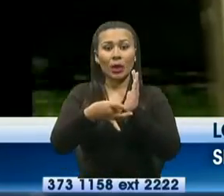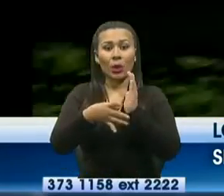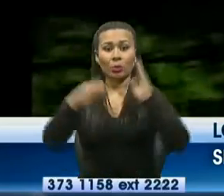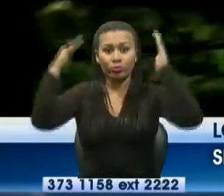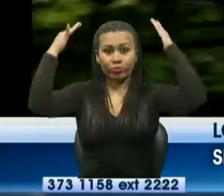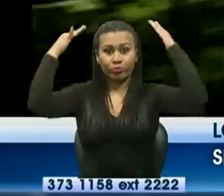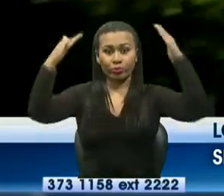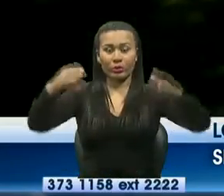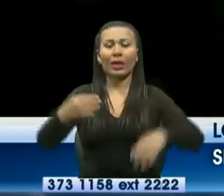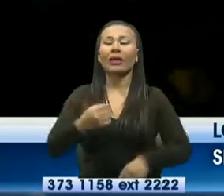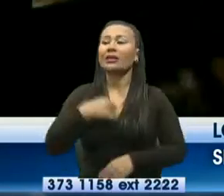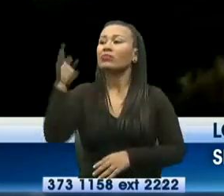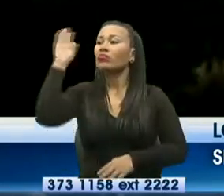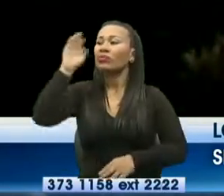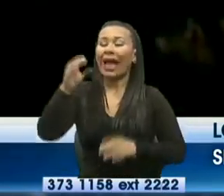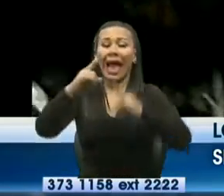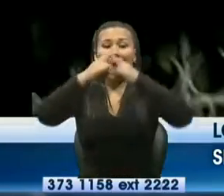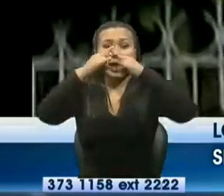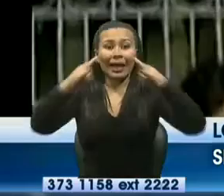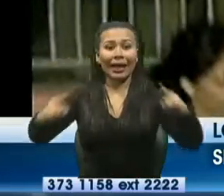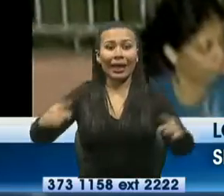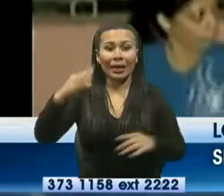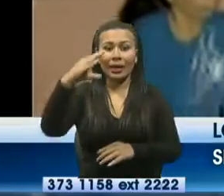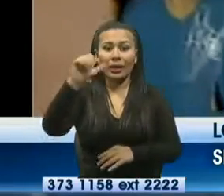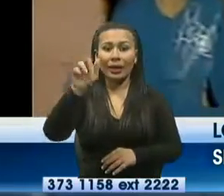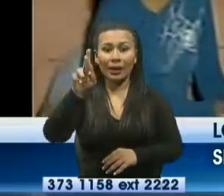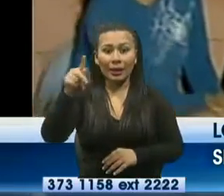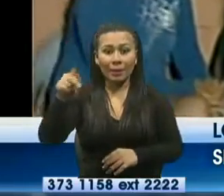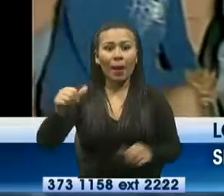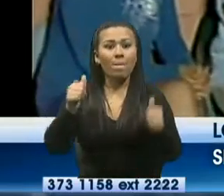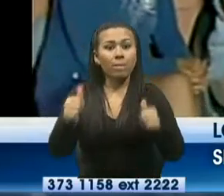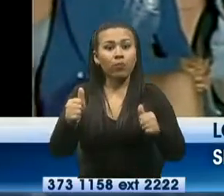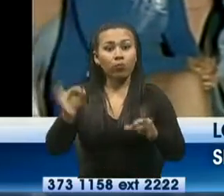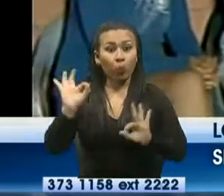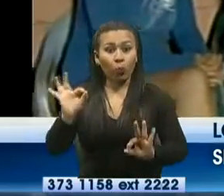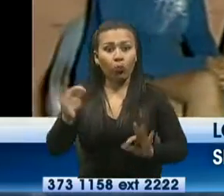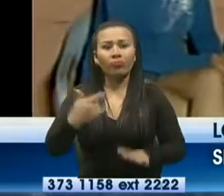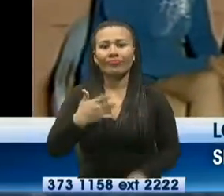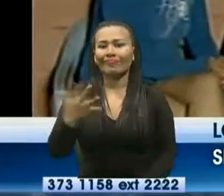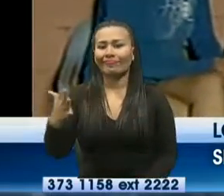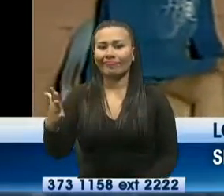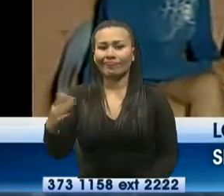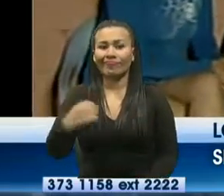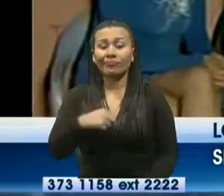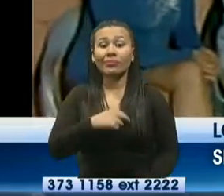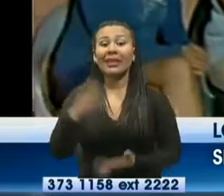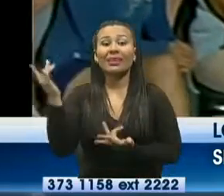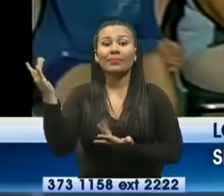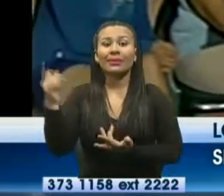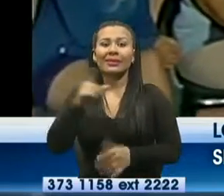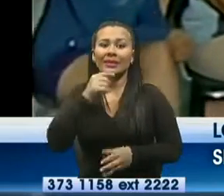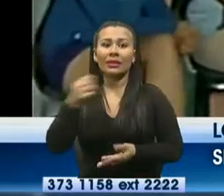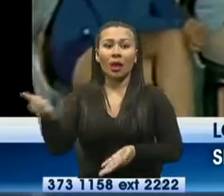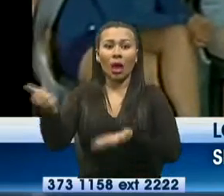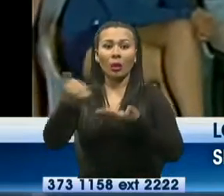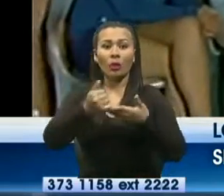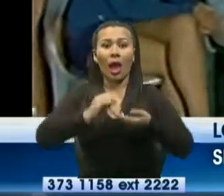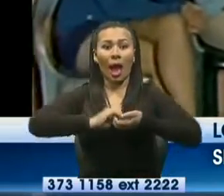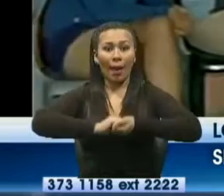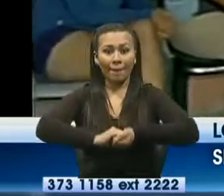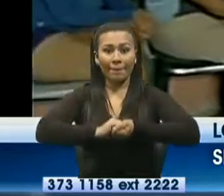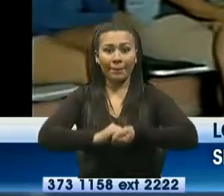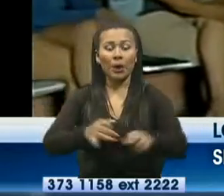los quedaron de ayudar con carpa, pero no ha venido nadie. Nosotros aquí hemos tenido ayuda de personas, de amigos,